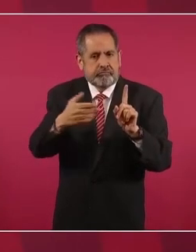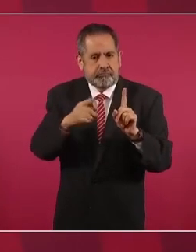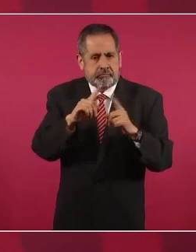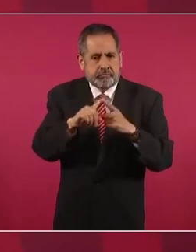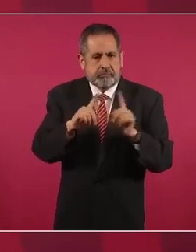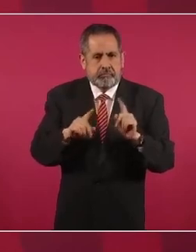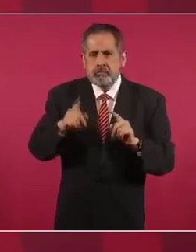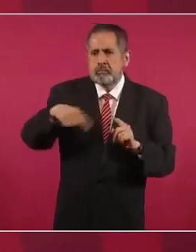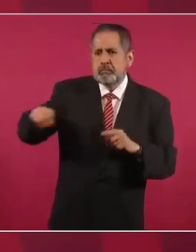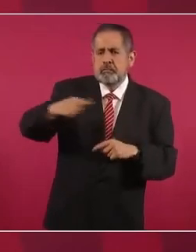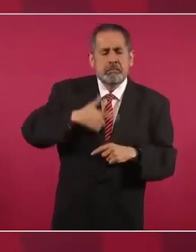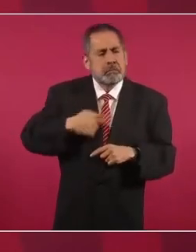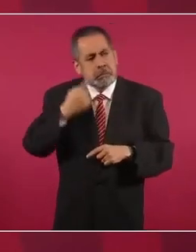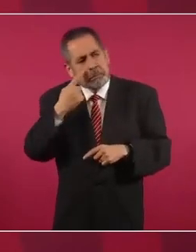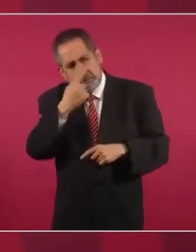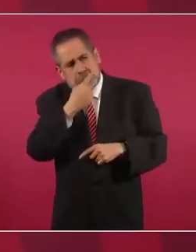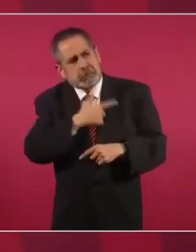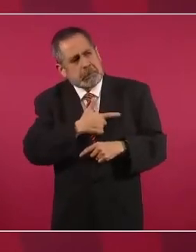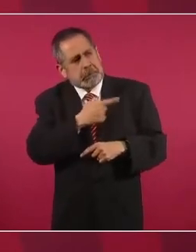que le gusta pues a la gente.